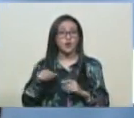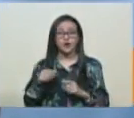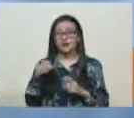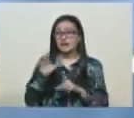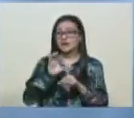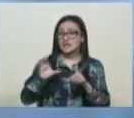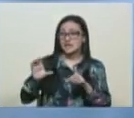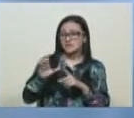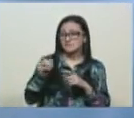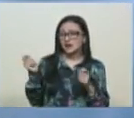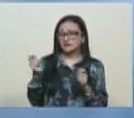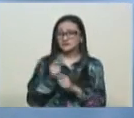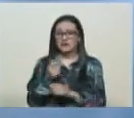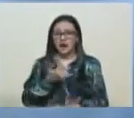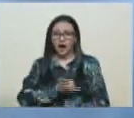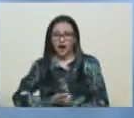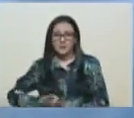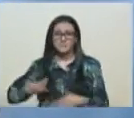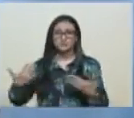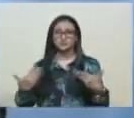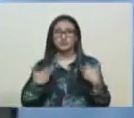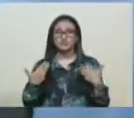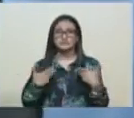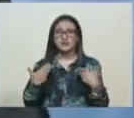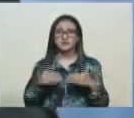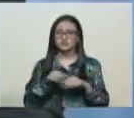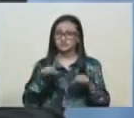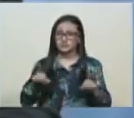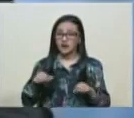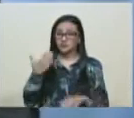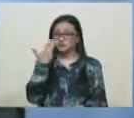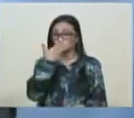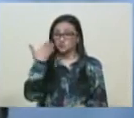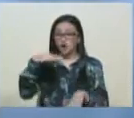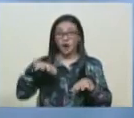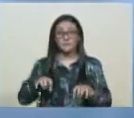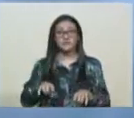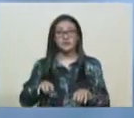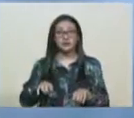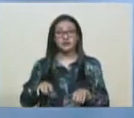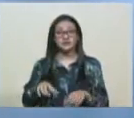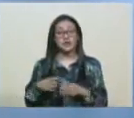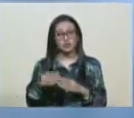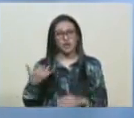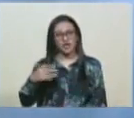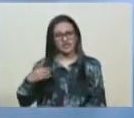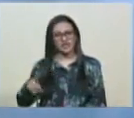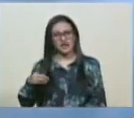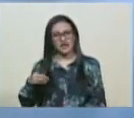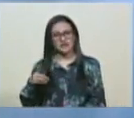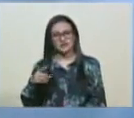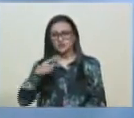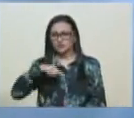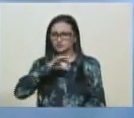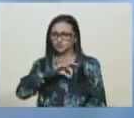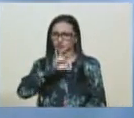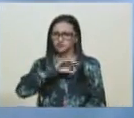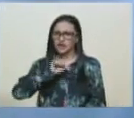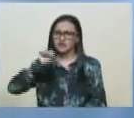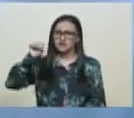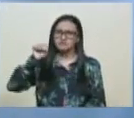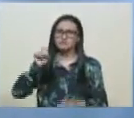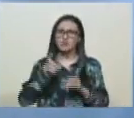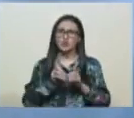climático, con el hambre, con el sufrimiento, es el sistema capitalista. Y nosotros tenemos derecho a construir nuestro socialismo